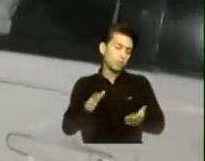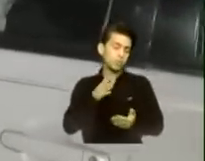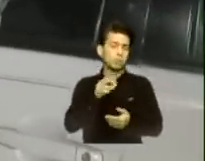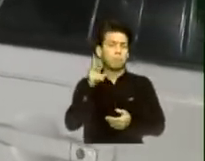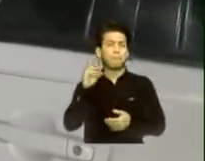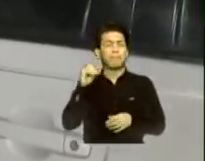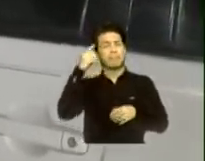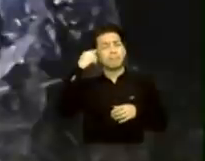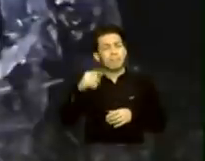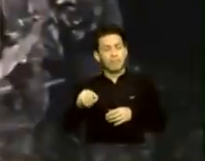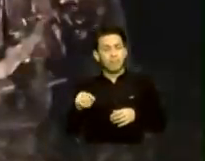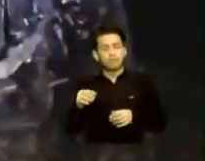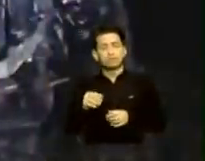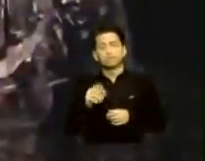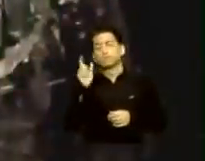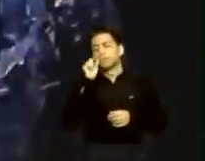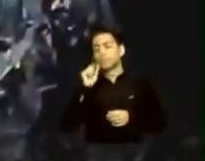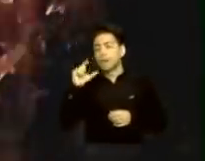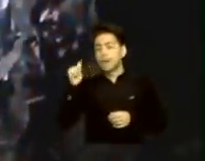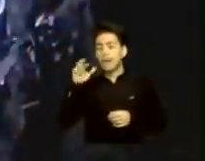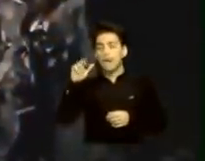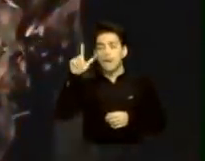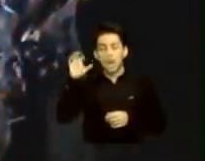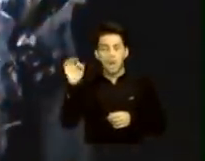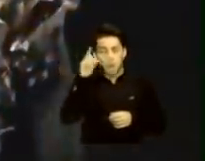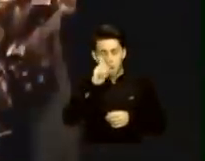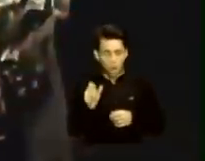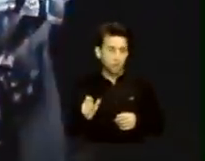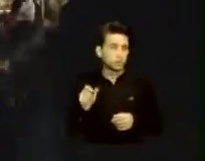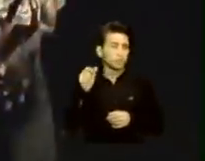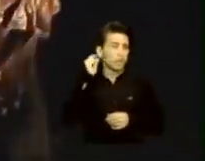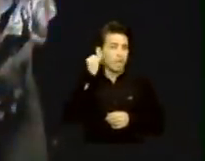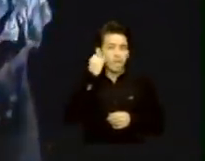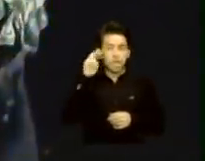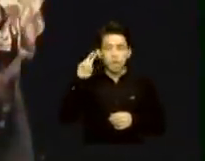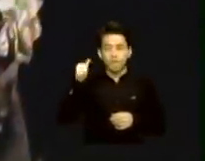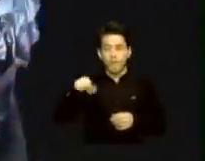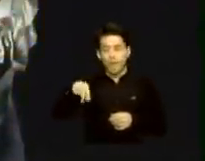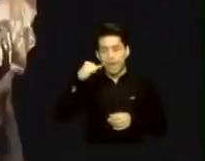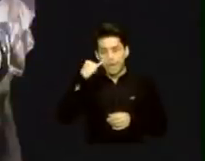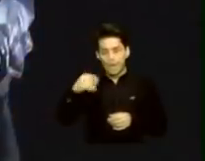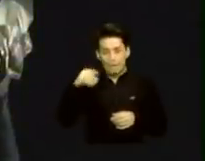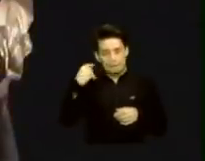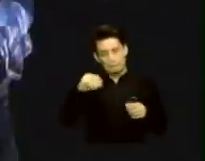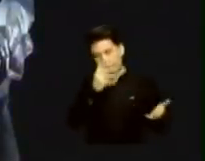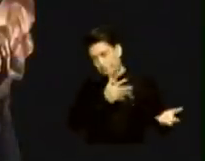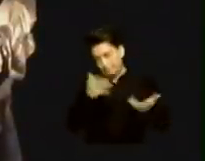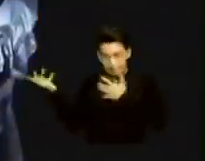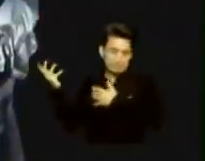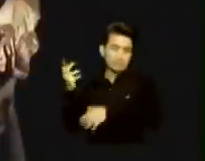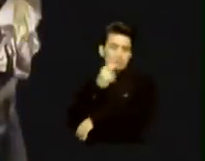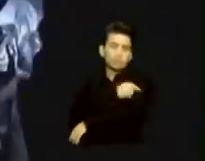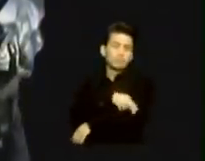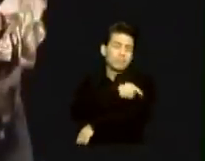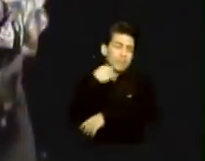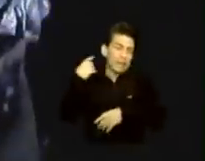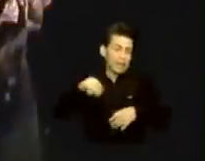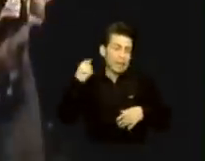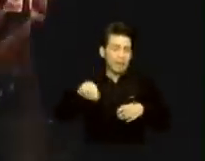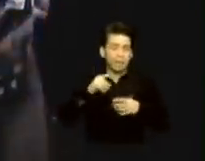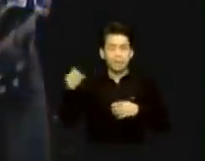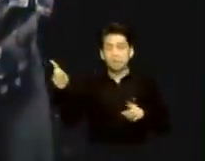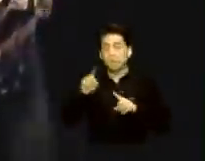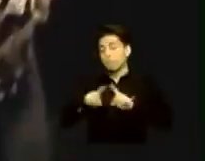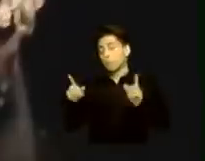quien quiero comentarles que fue trasladado gravemente en un vehículo particular, pero lamentablemente perdió la